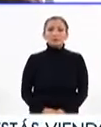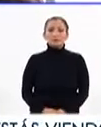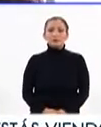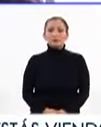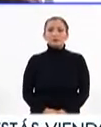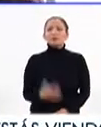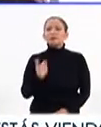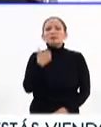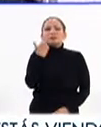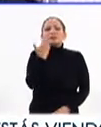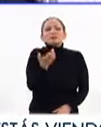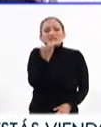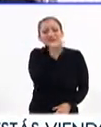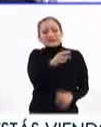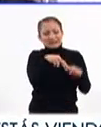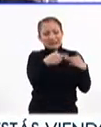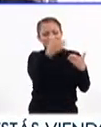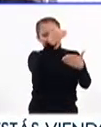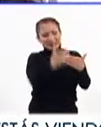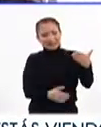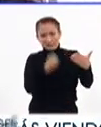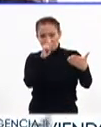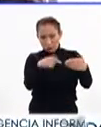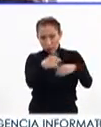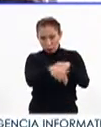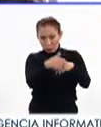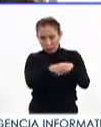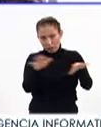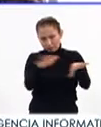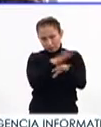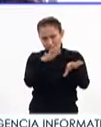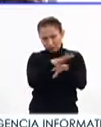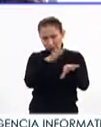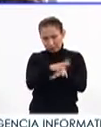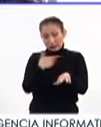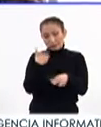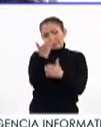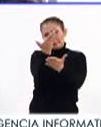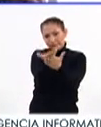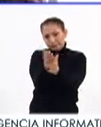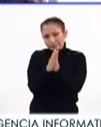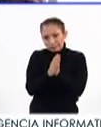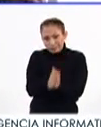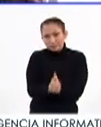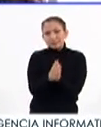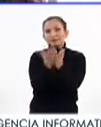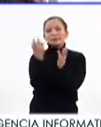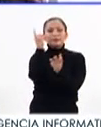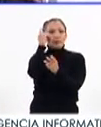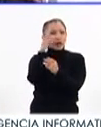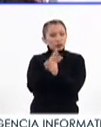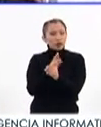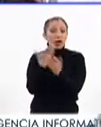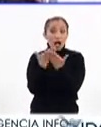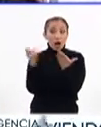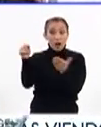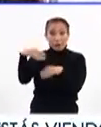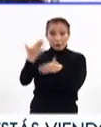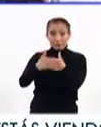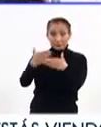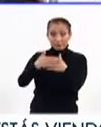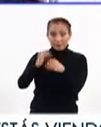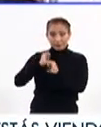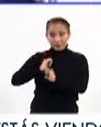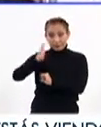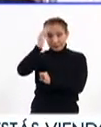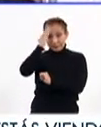lo que nosotros queremos con esa revista, aparte de este nuevo enfoque, y es lo que le pedimos a los directores que ahora van a tener en sus